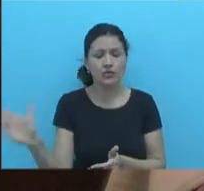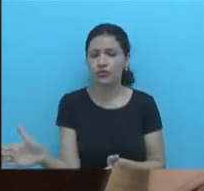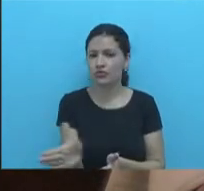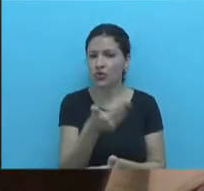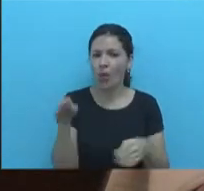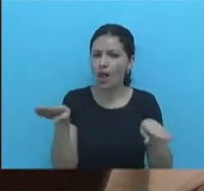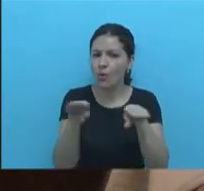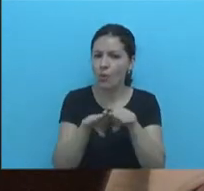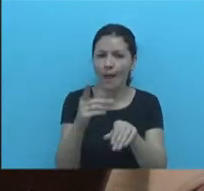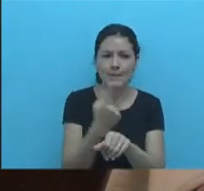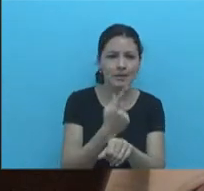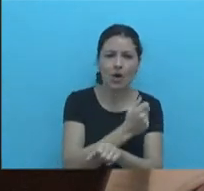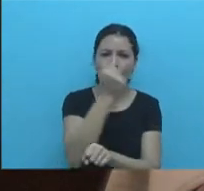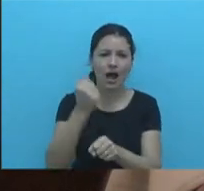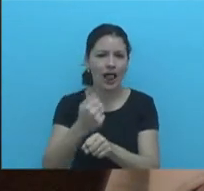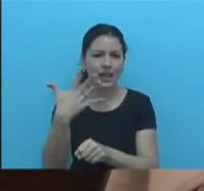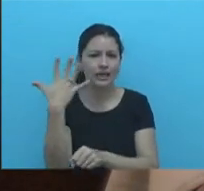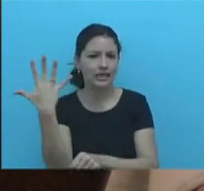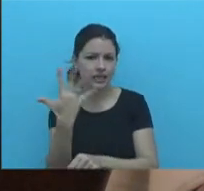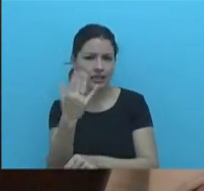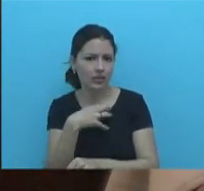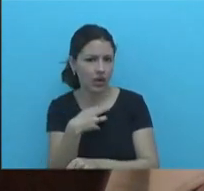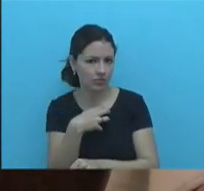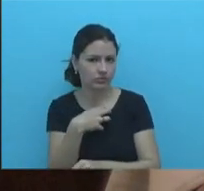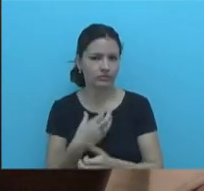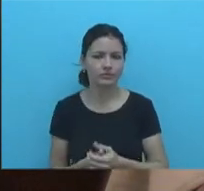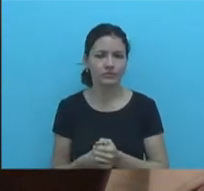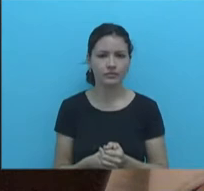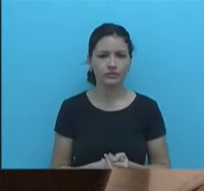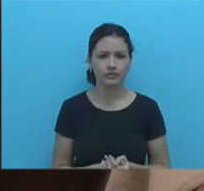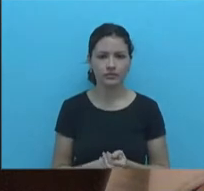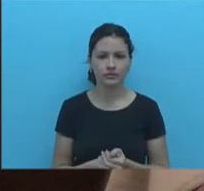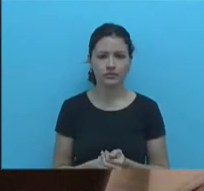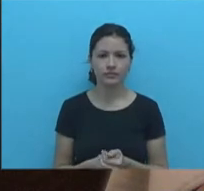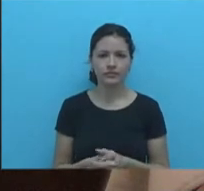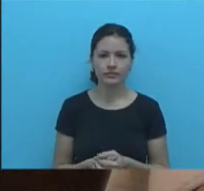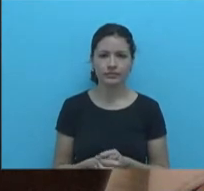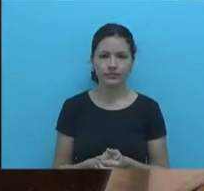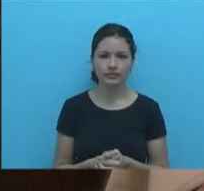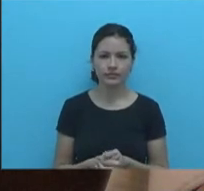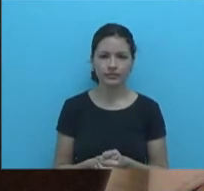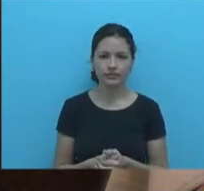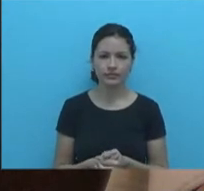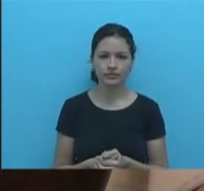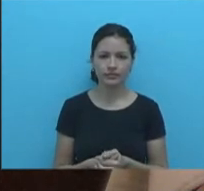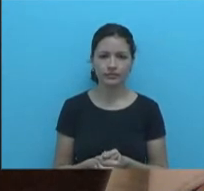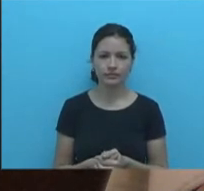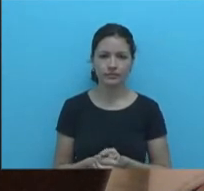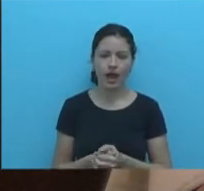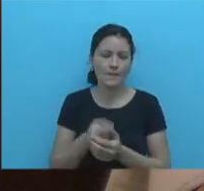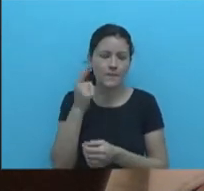no solamente para el anteúltimo y el último, porque los demás chicos también pueden